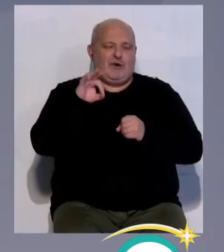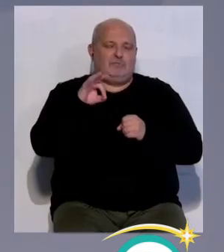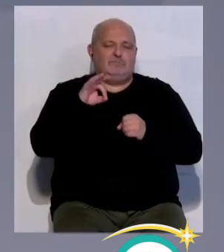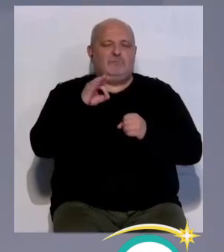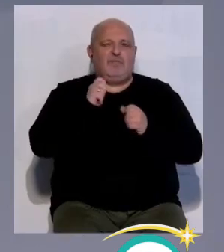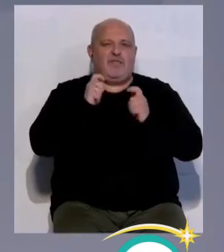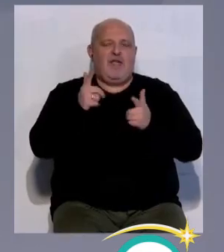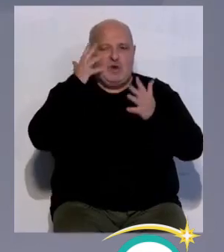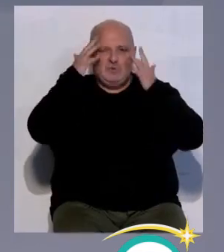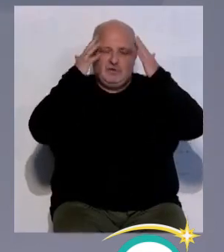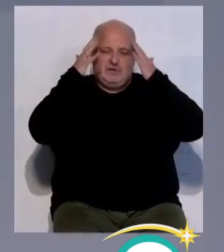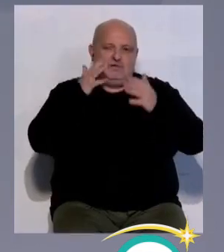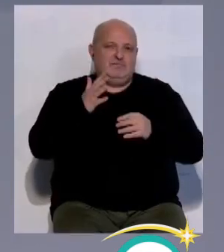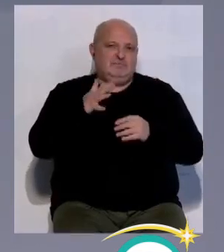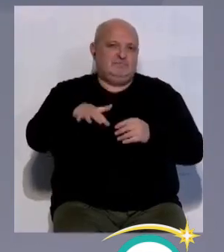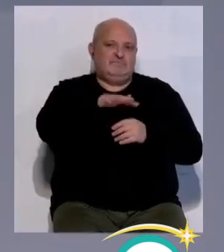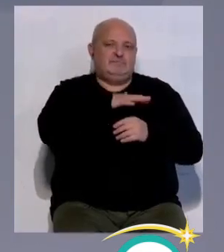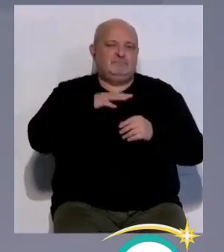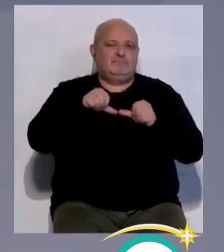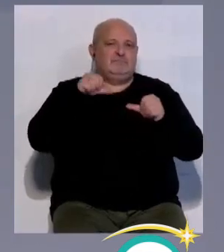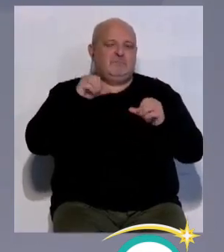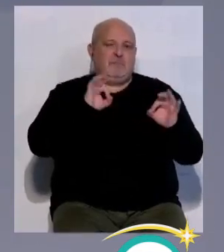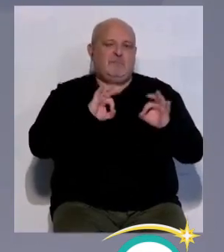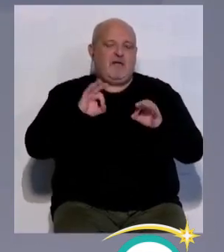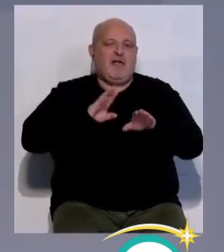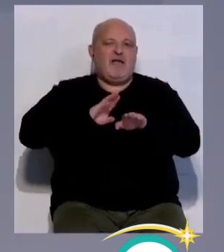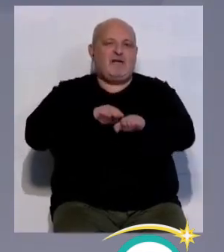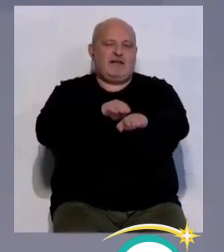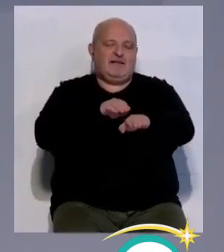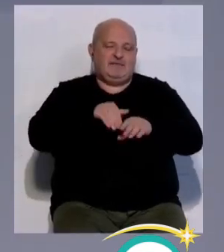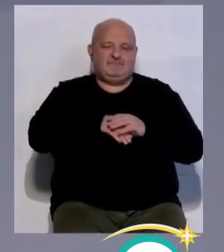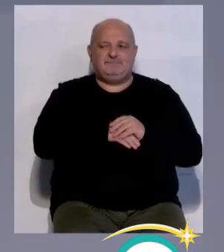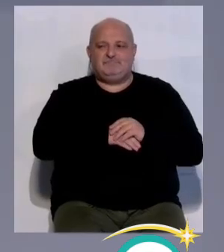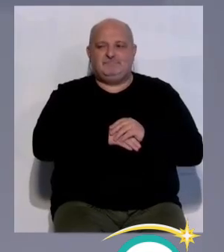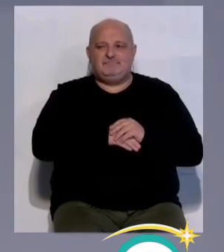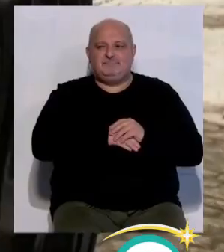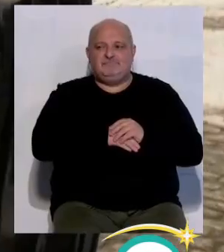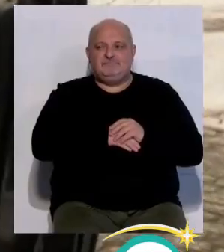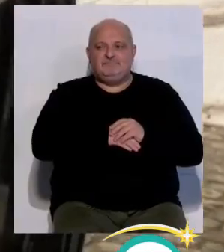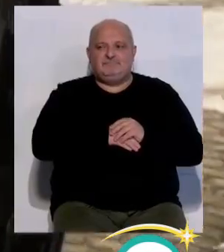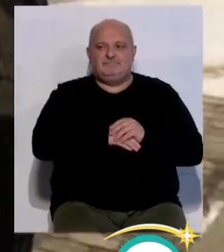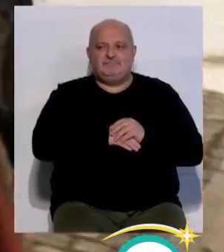reparten ilusión por el casco histórico como antesala de la gran cabalgata de la ilusión.